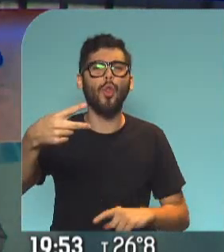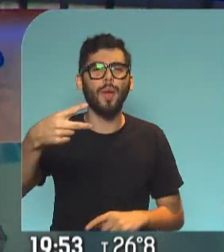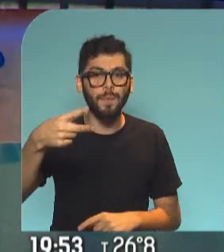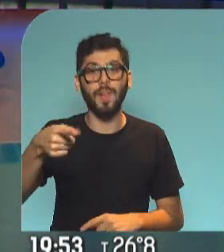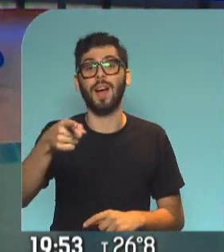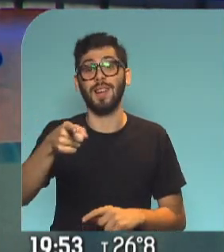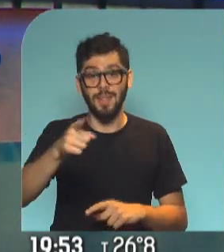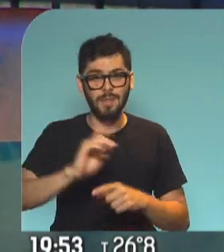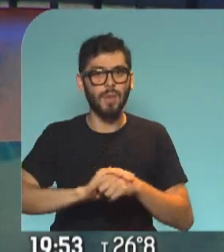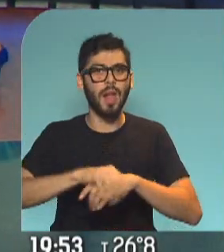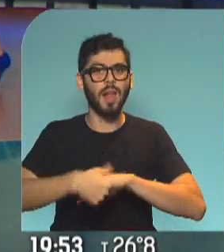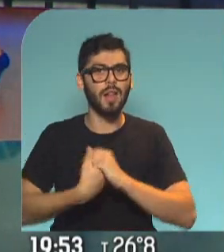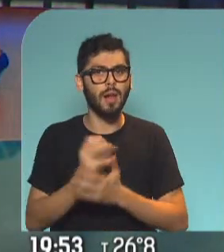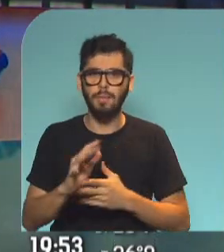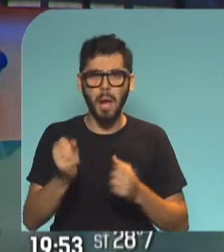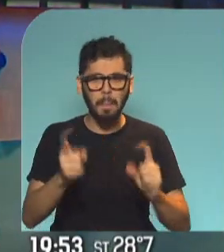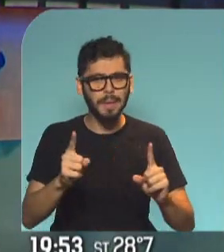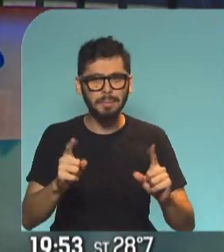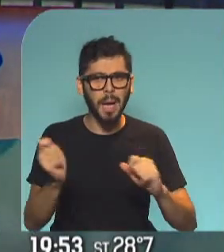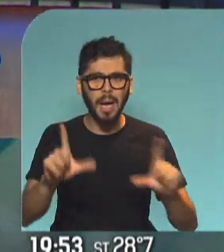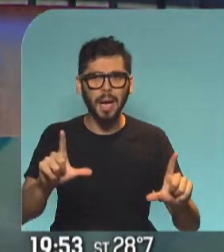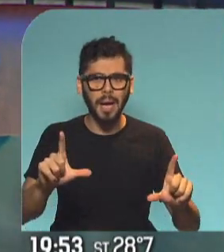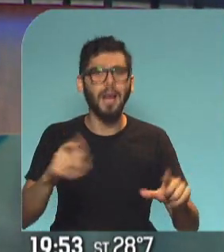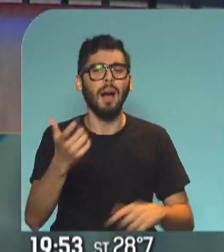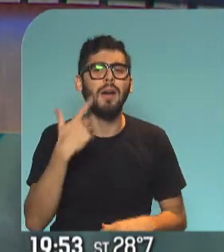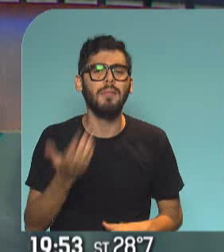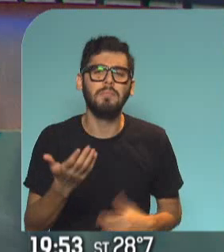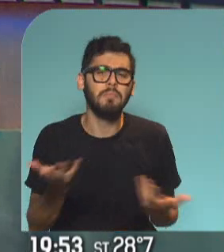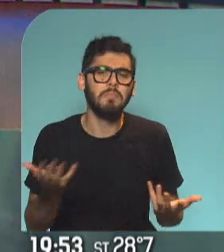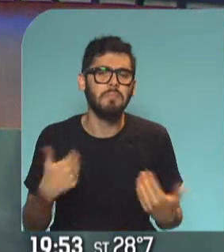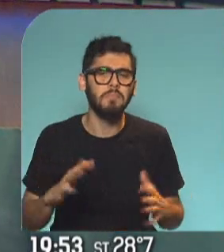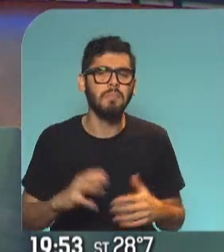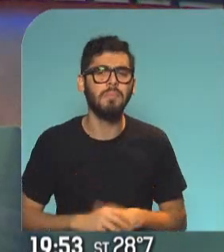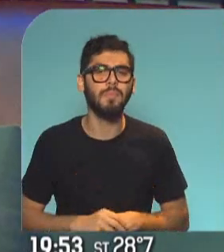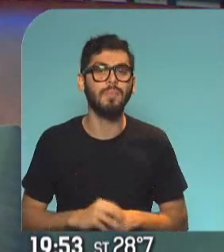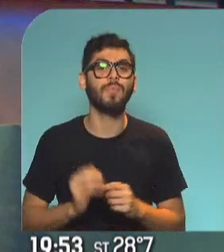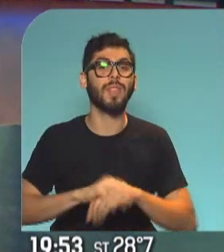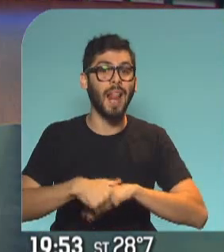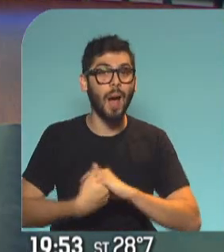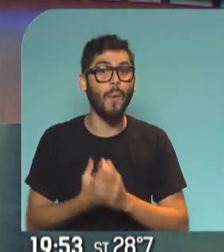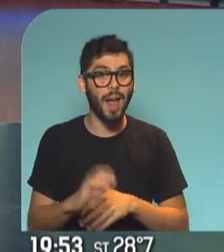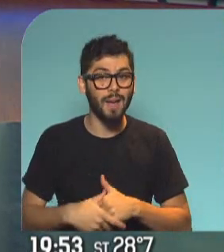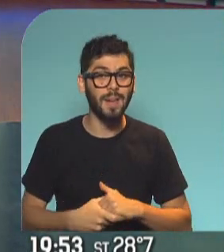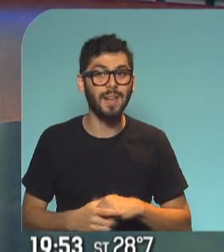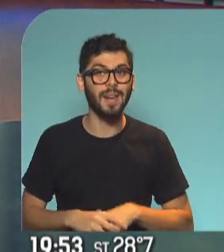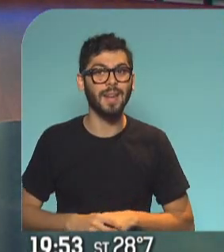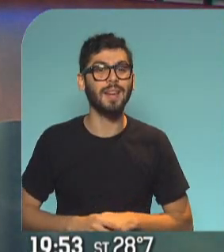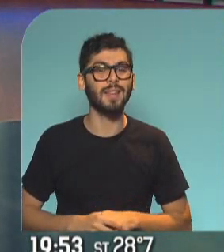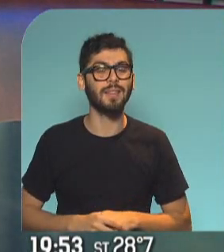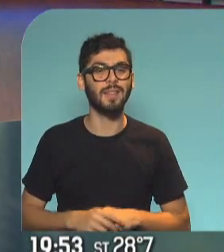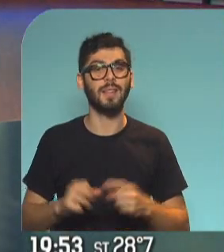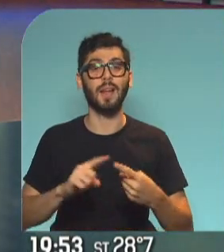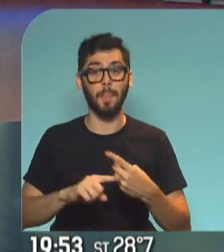las manos. Ahí estamos. No, estamos en la misma. Bueno. ¿Sí? Lavarse las manos. Muy bien. El distanciamiento.